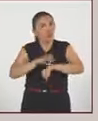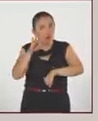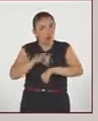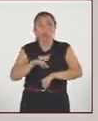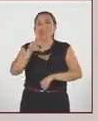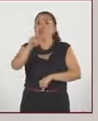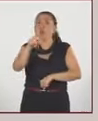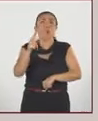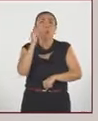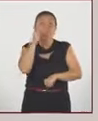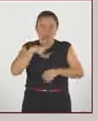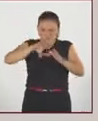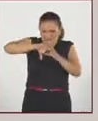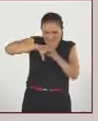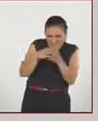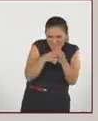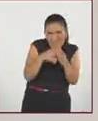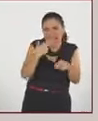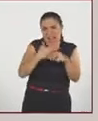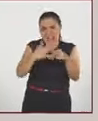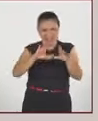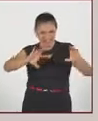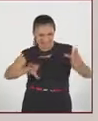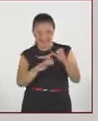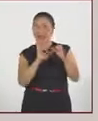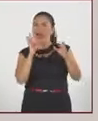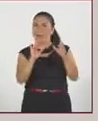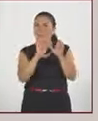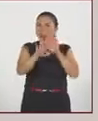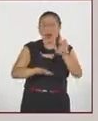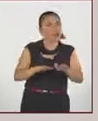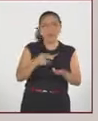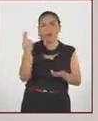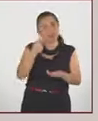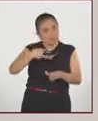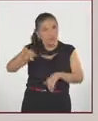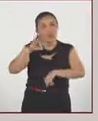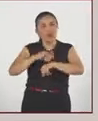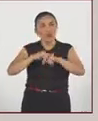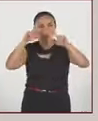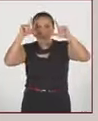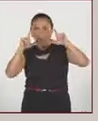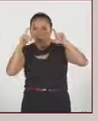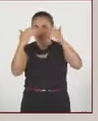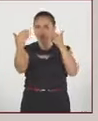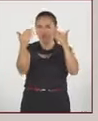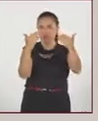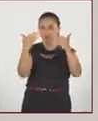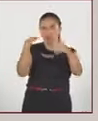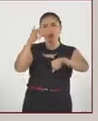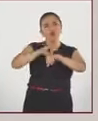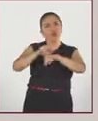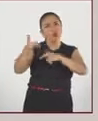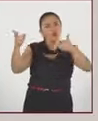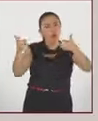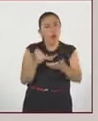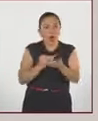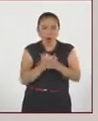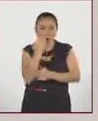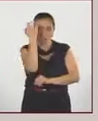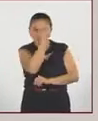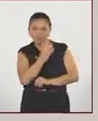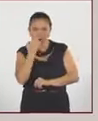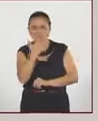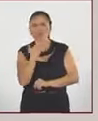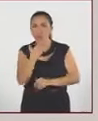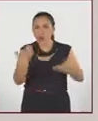esa deformidad hasta tener alguna radiografía o estar con un médico para que él determine cuál es el mejor manejo,